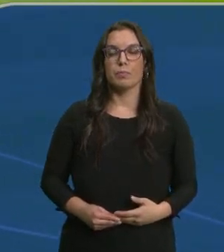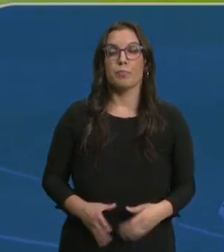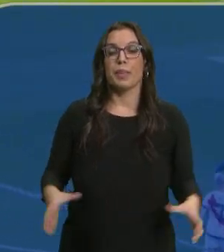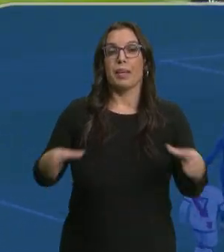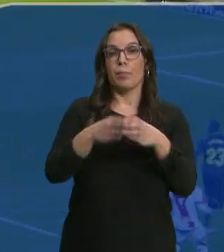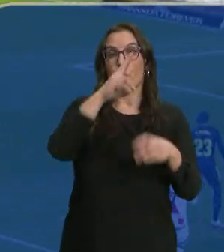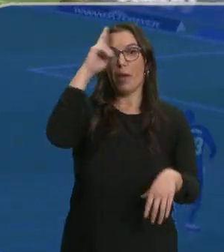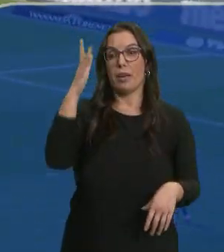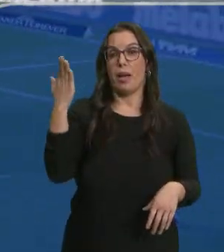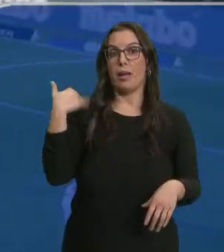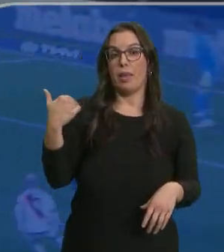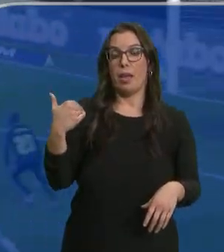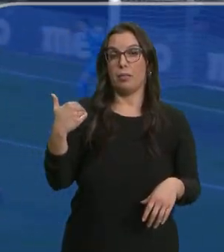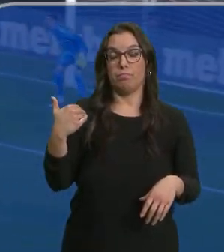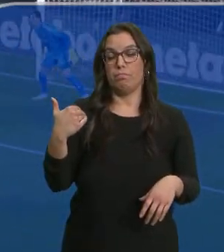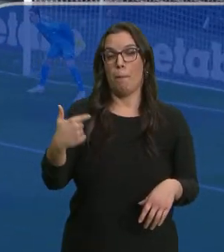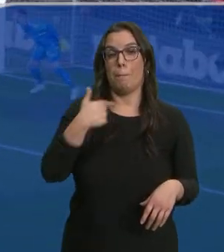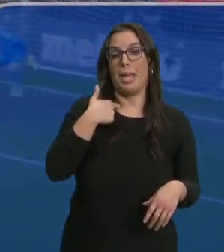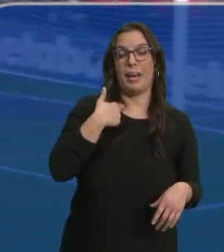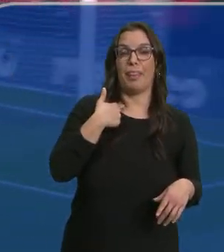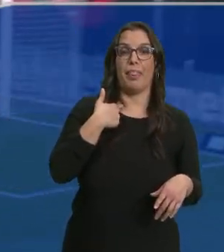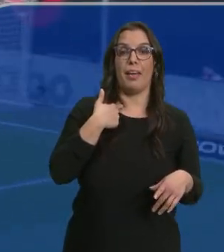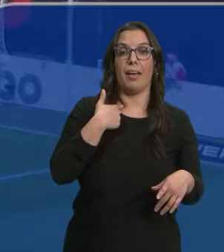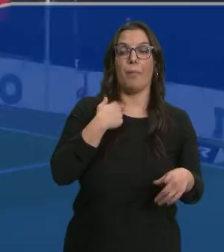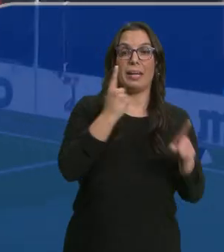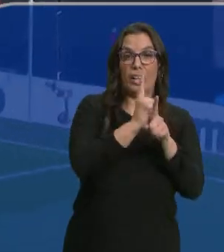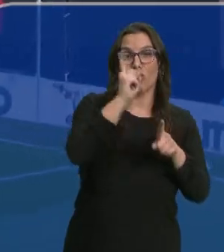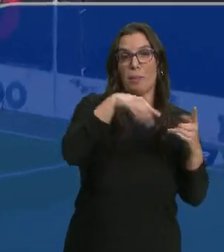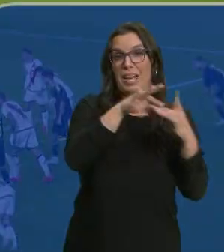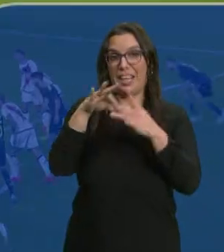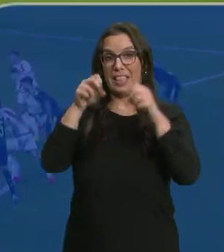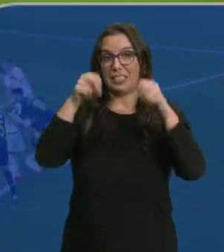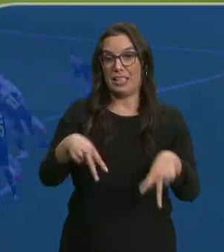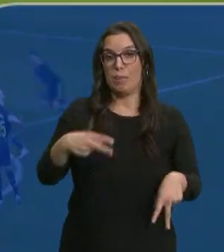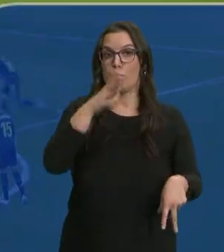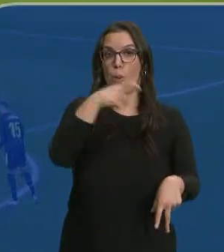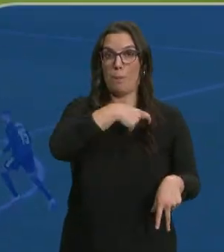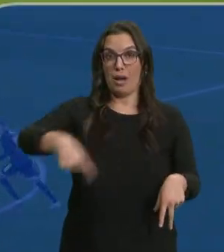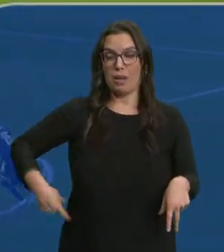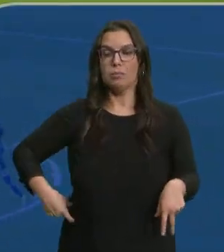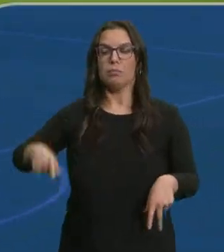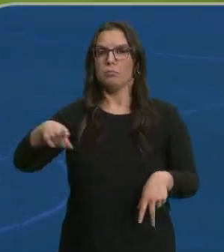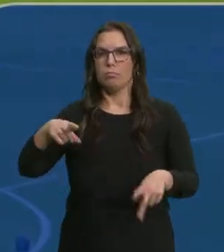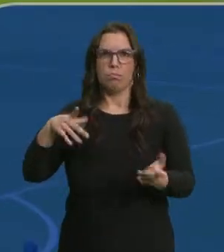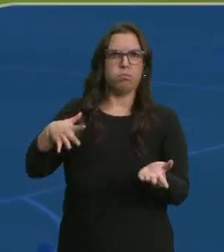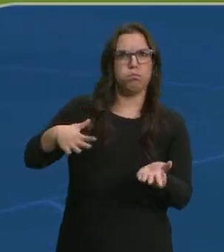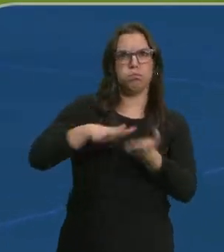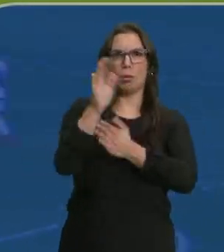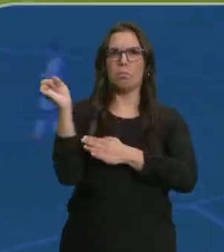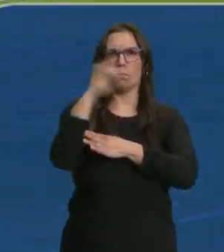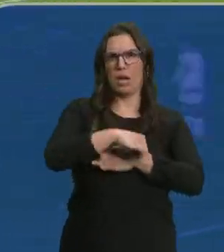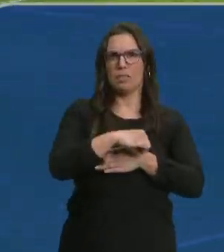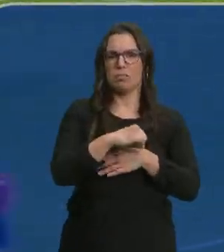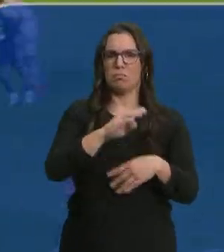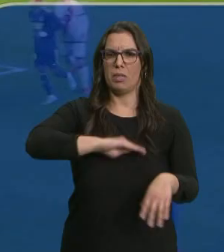El Real Madrid perdió el juego y el liderato en Vallecas. Los merengues, faltos de intensidad, se vieron desbordados por un Rayo superior en